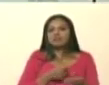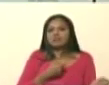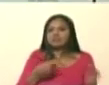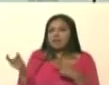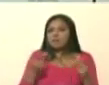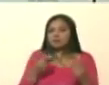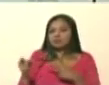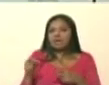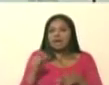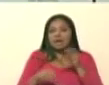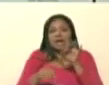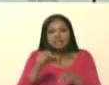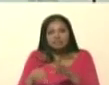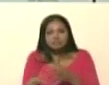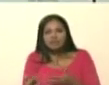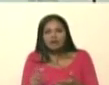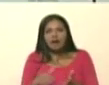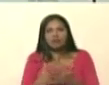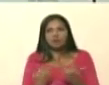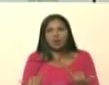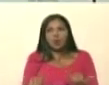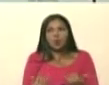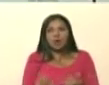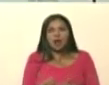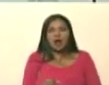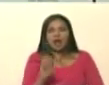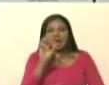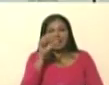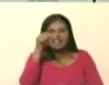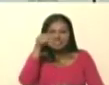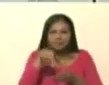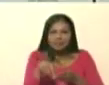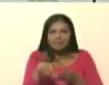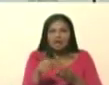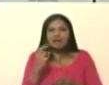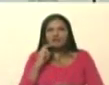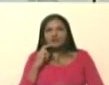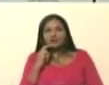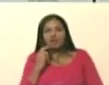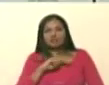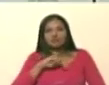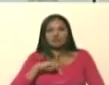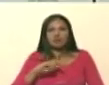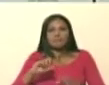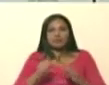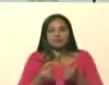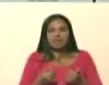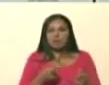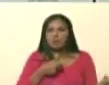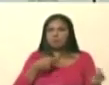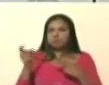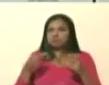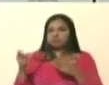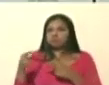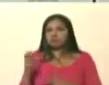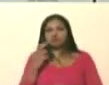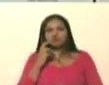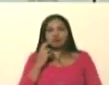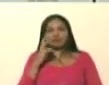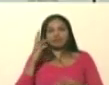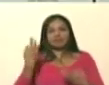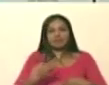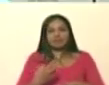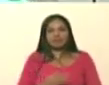semilla la pepita de cacao y comencemos a exportar chocolate